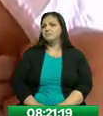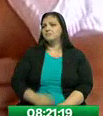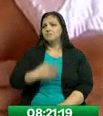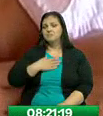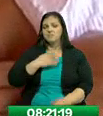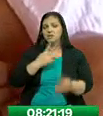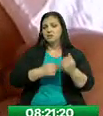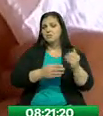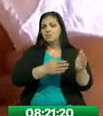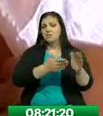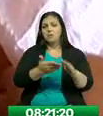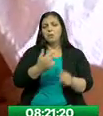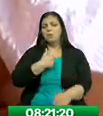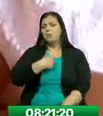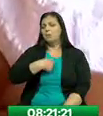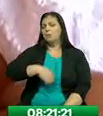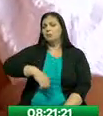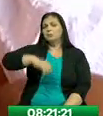amor ni no